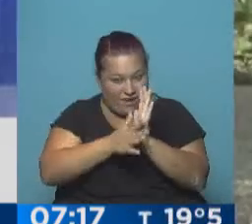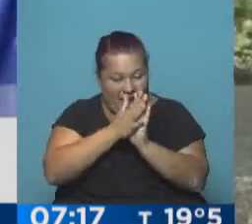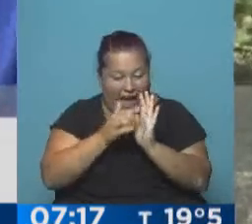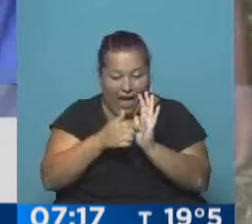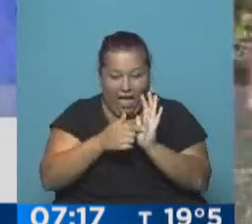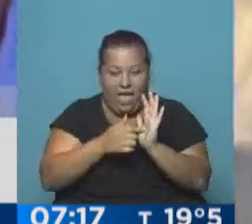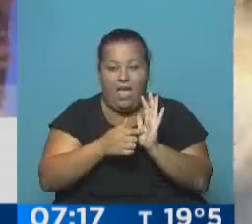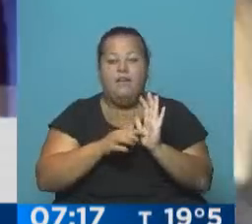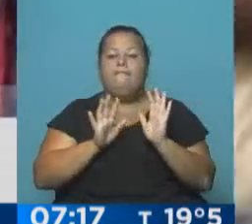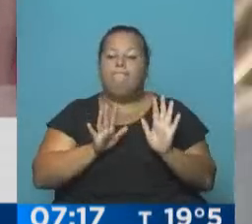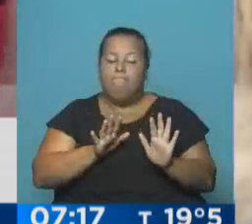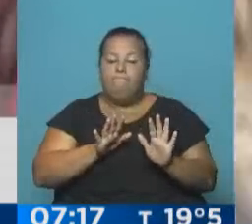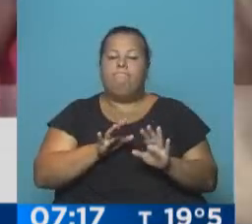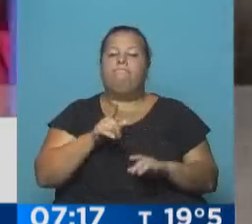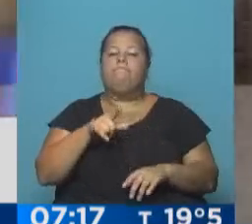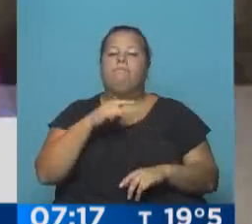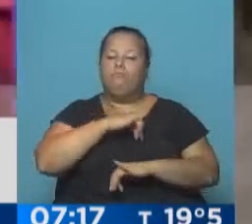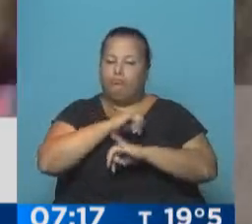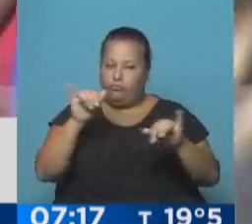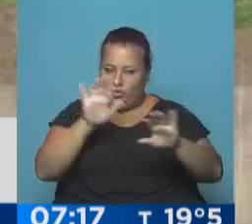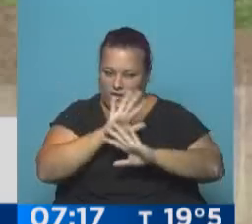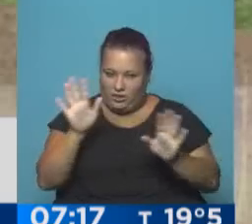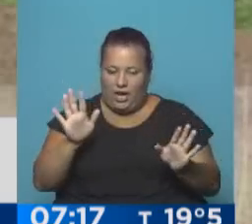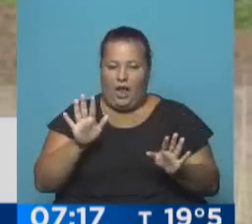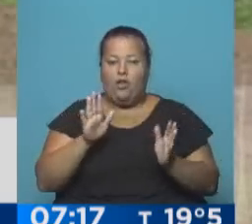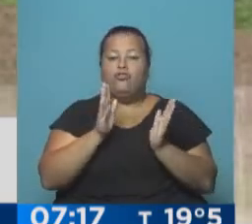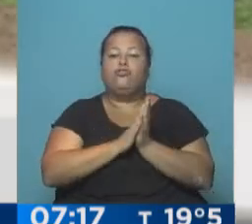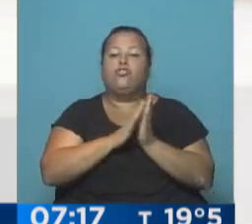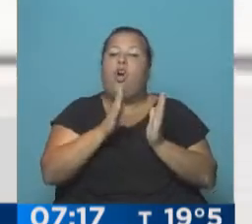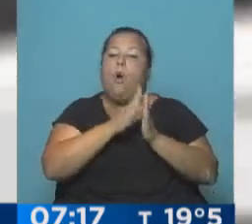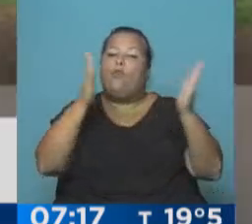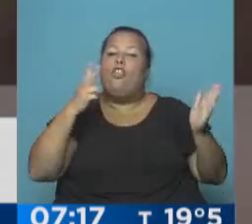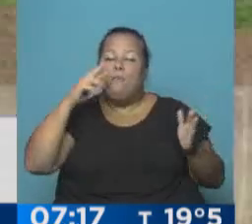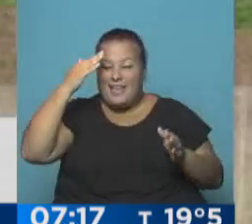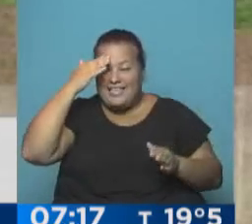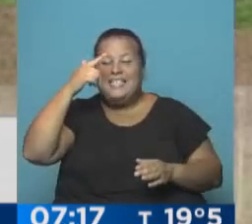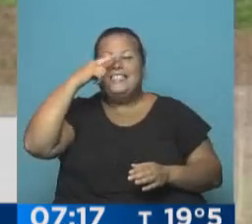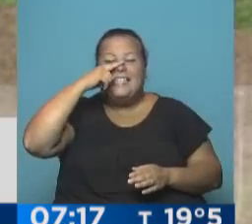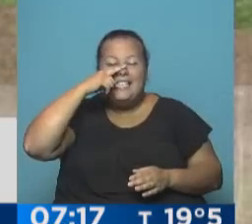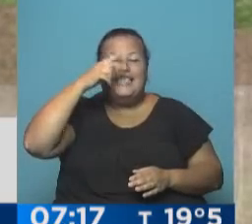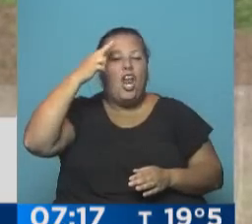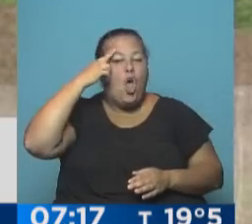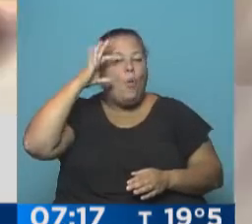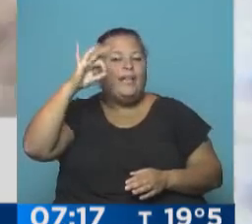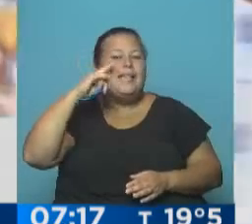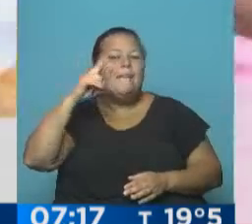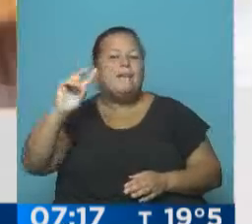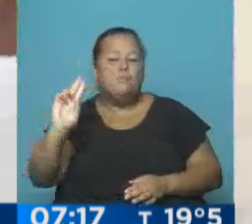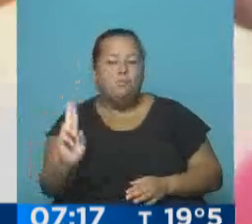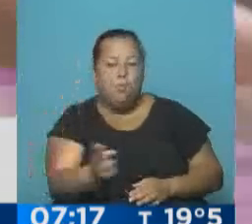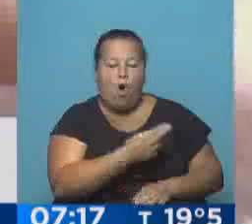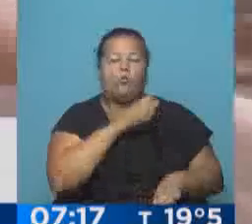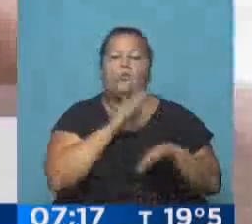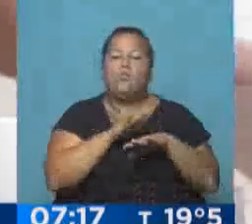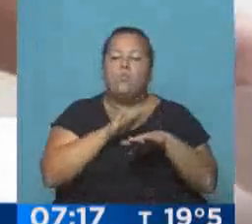continente eh se reportaron en lo que va del año 790.000 muertes